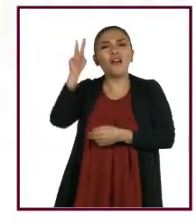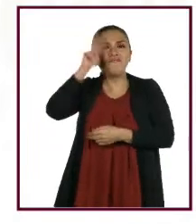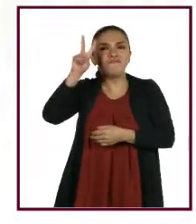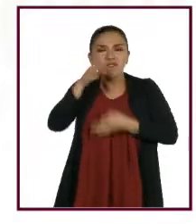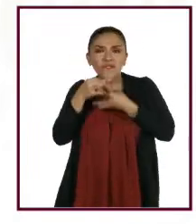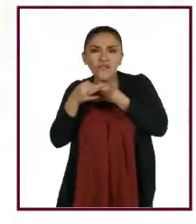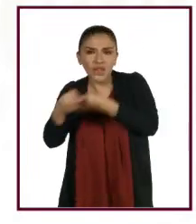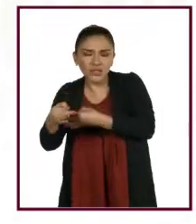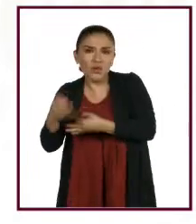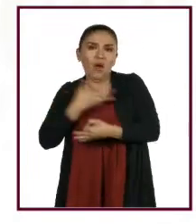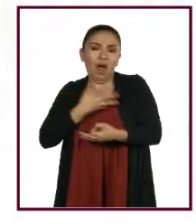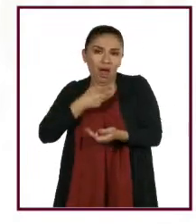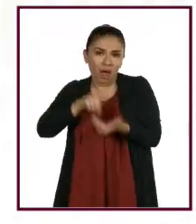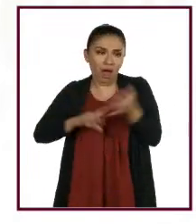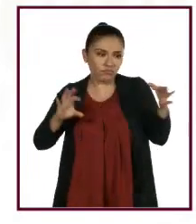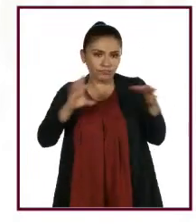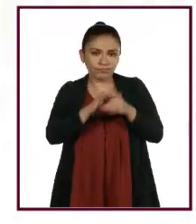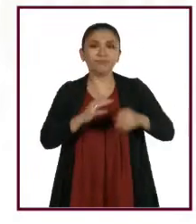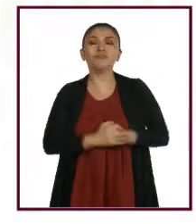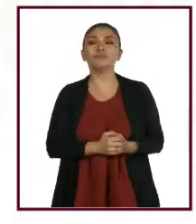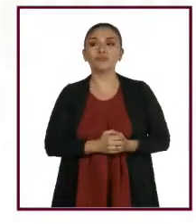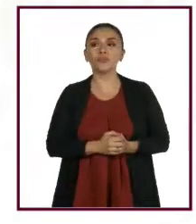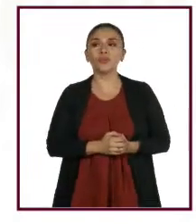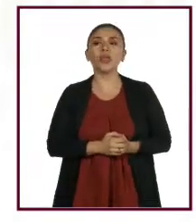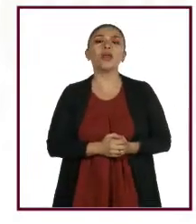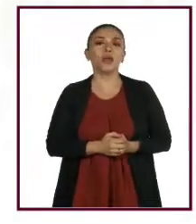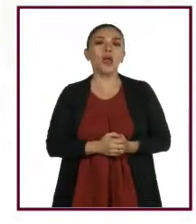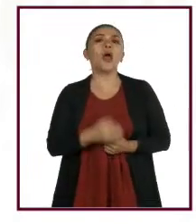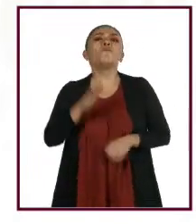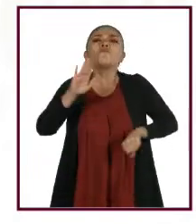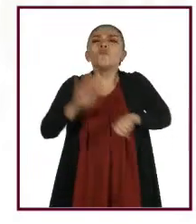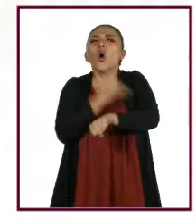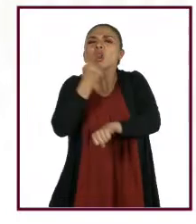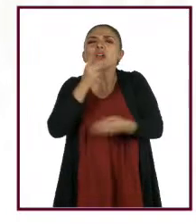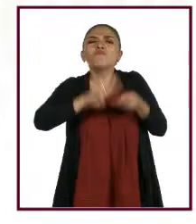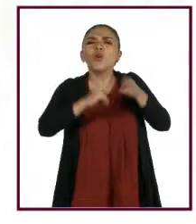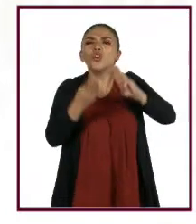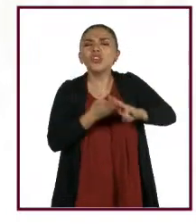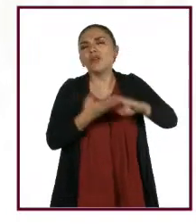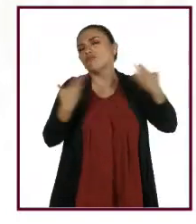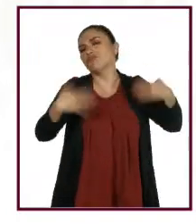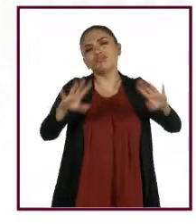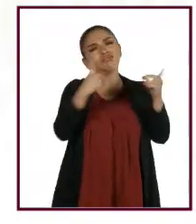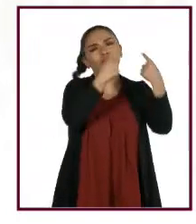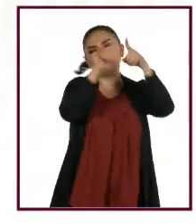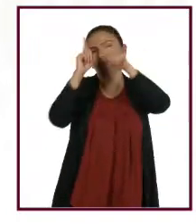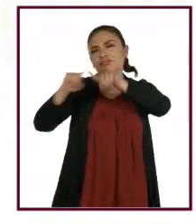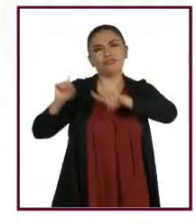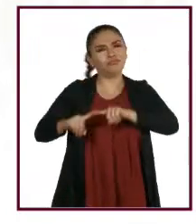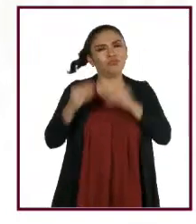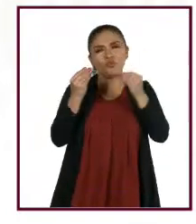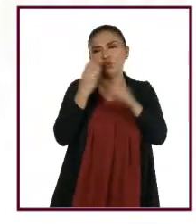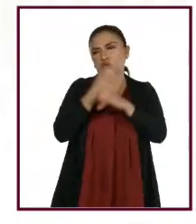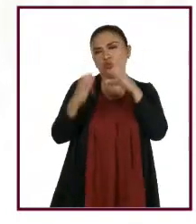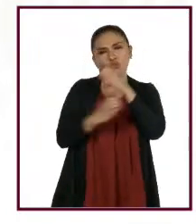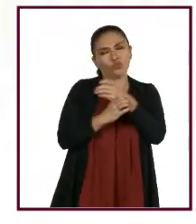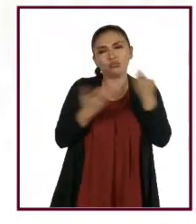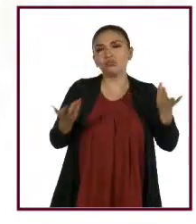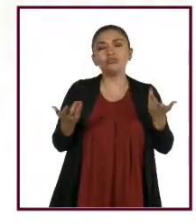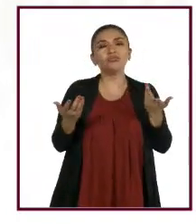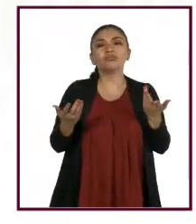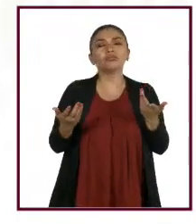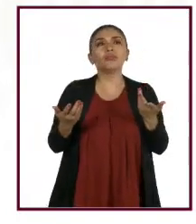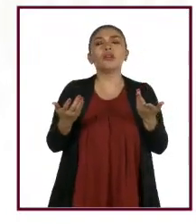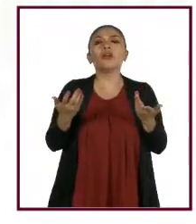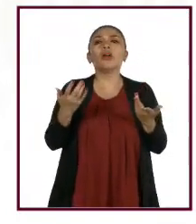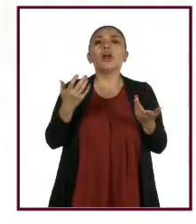o comportamiento adictivo. La etiología es diversa, es decir, la causa de por qué sucede esto es